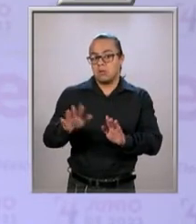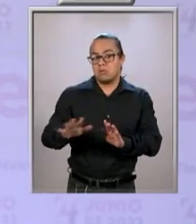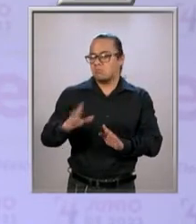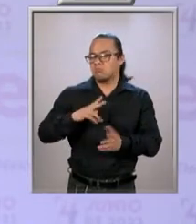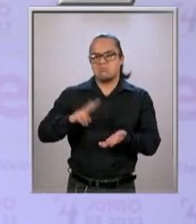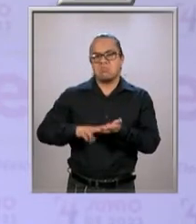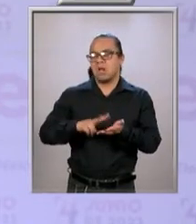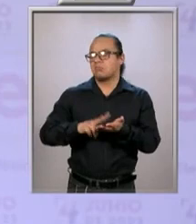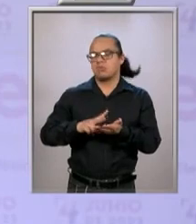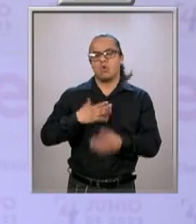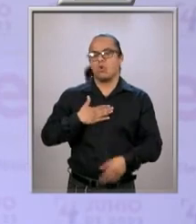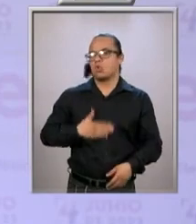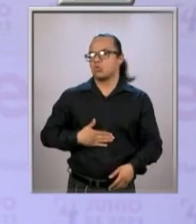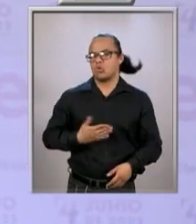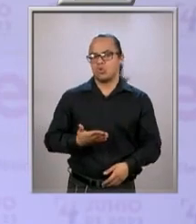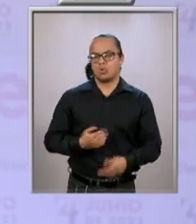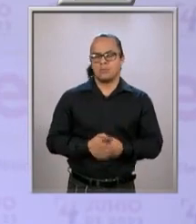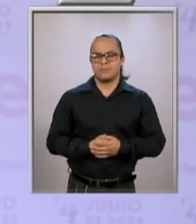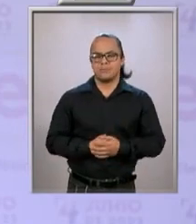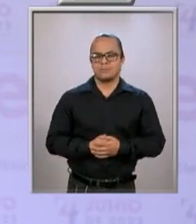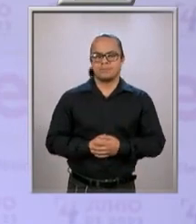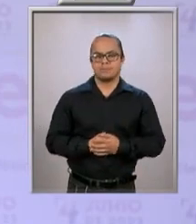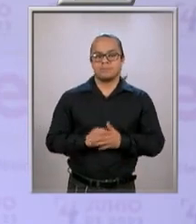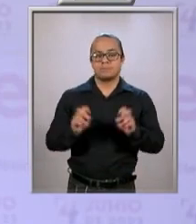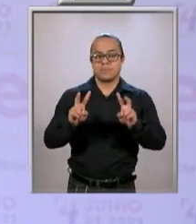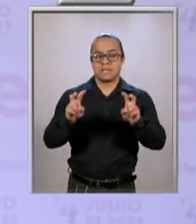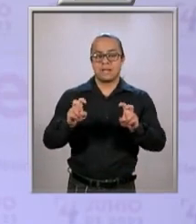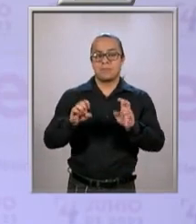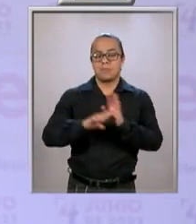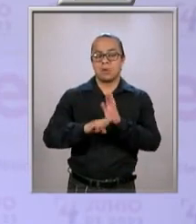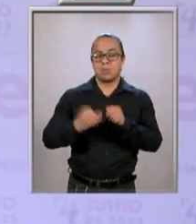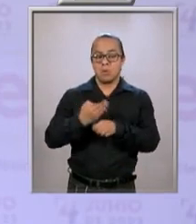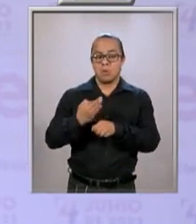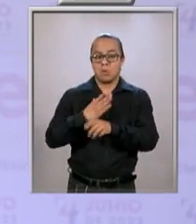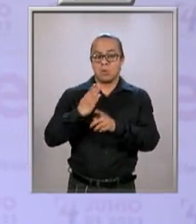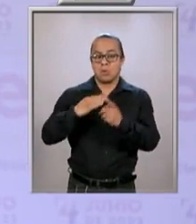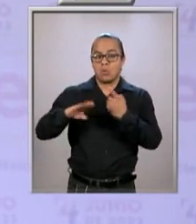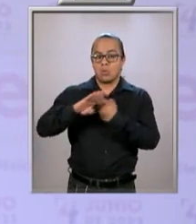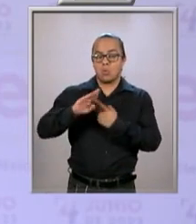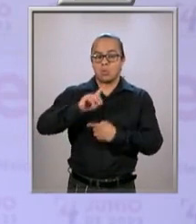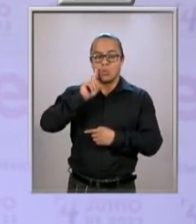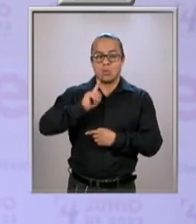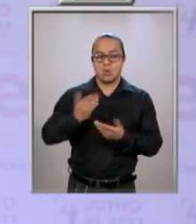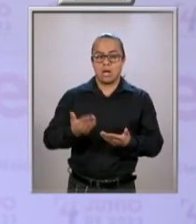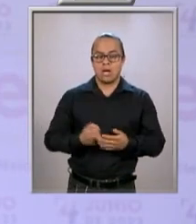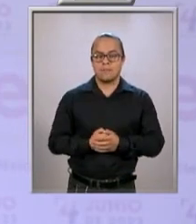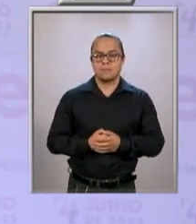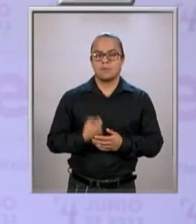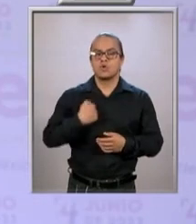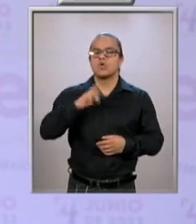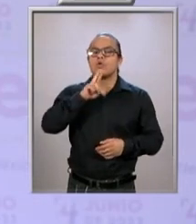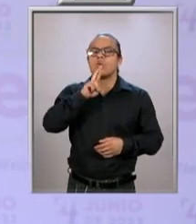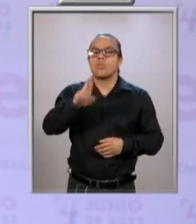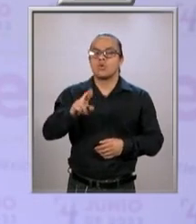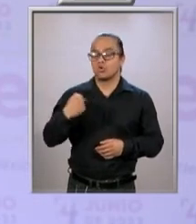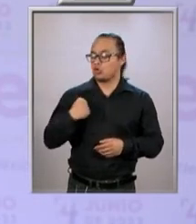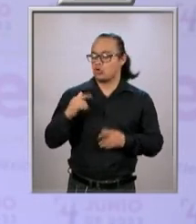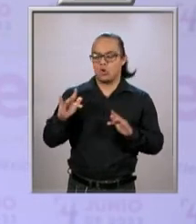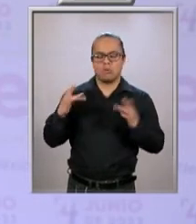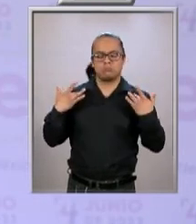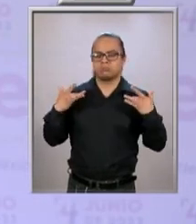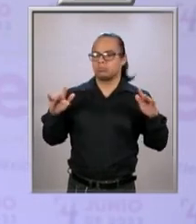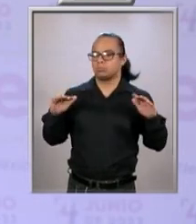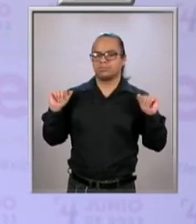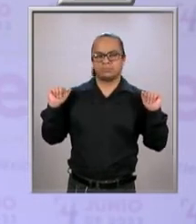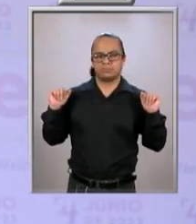sabe porque fíjate estamos hablando bueno el siguiente tema es violencia de género entonces no o sea mi respuesta es yo no tuve ninguna